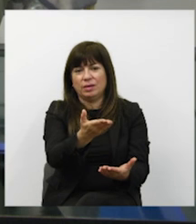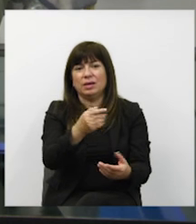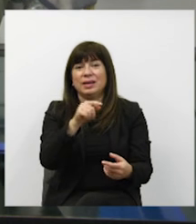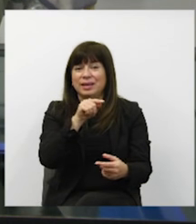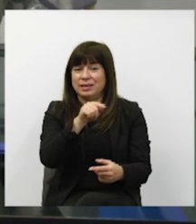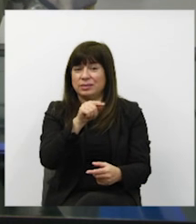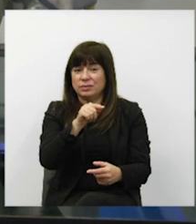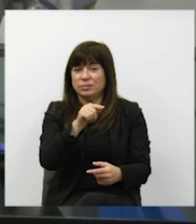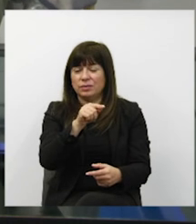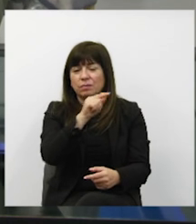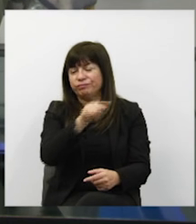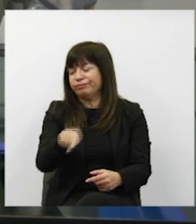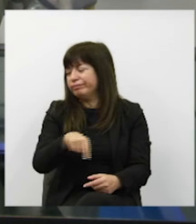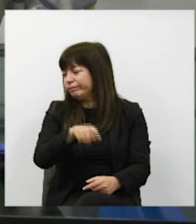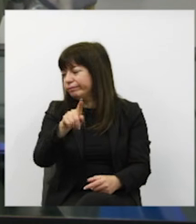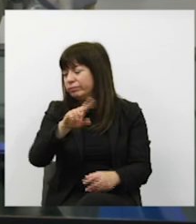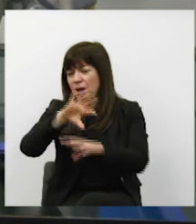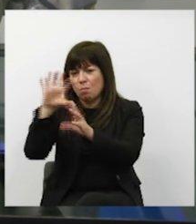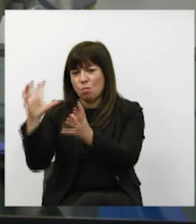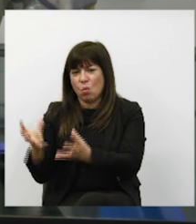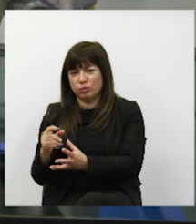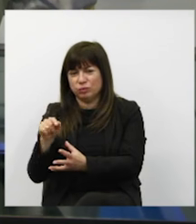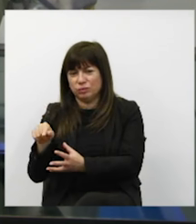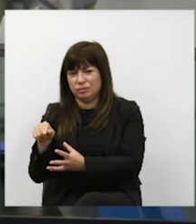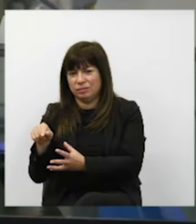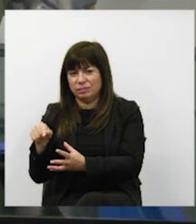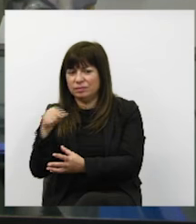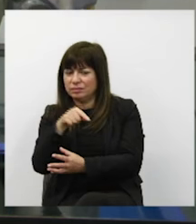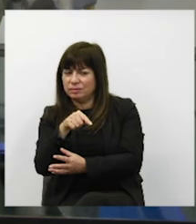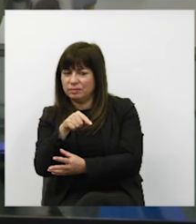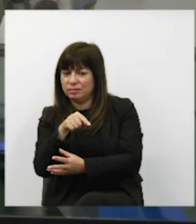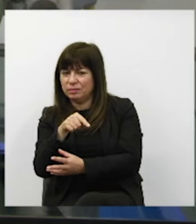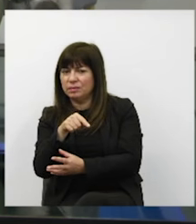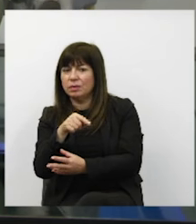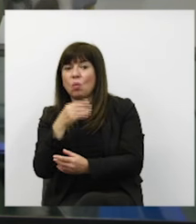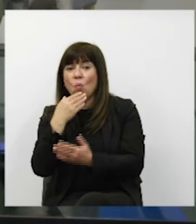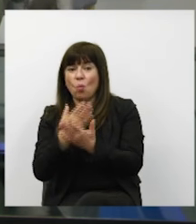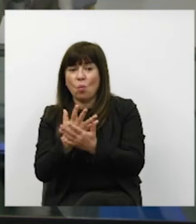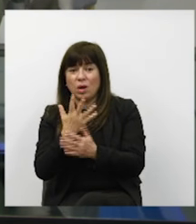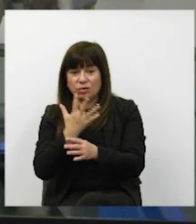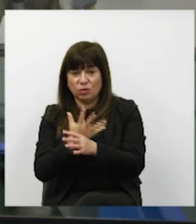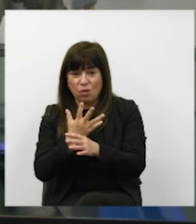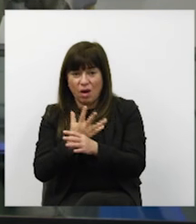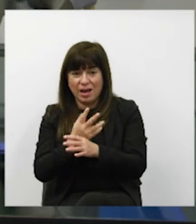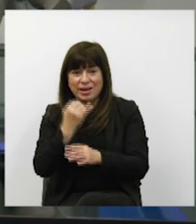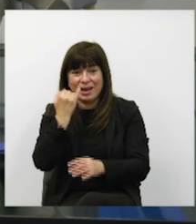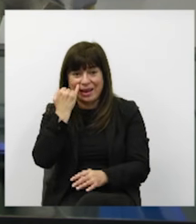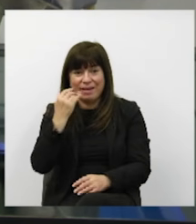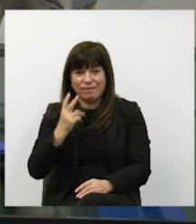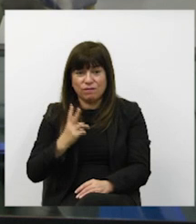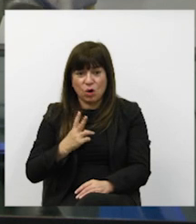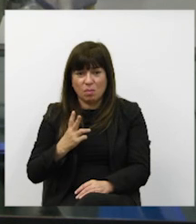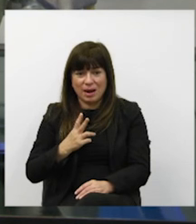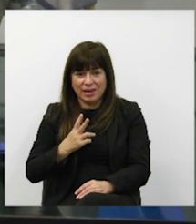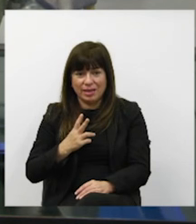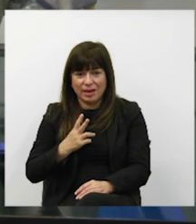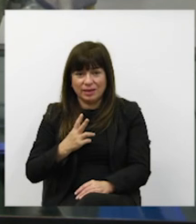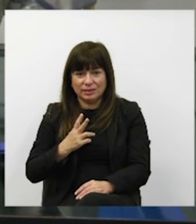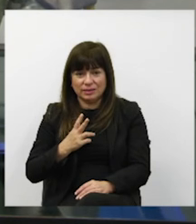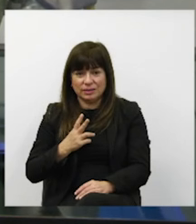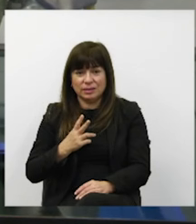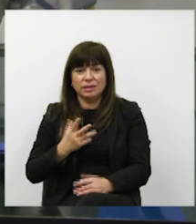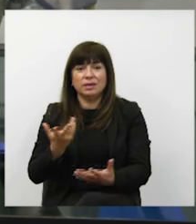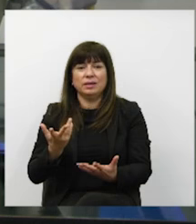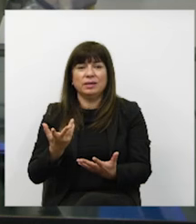mundo y se relaciona con el tema de la productividad. Cuando hay mucha informalidad y las unidades empresariales son